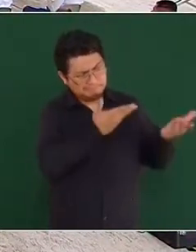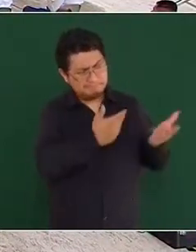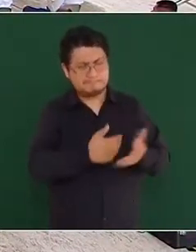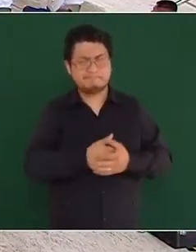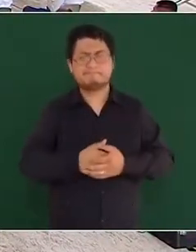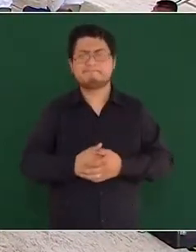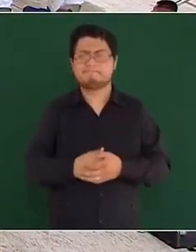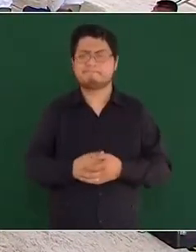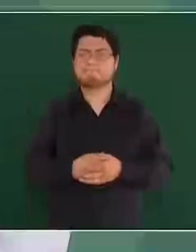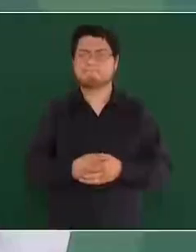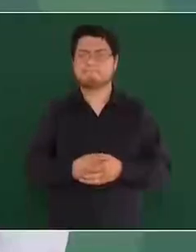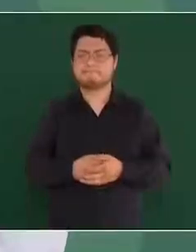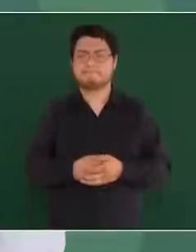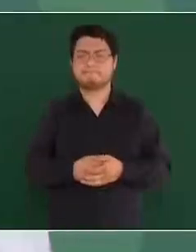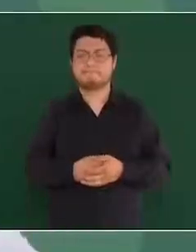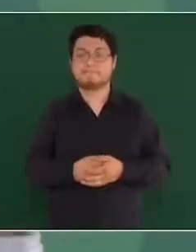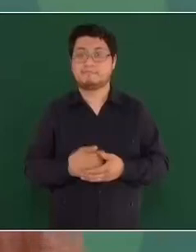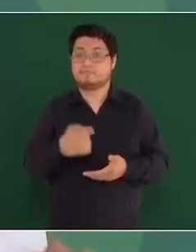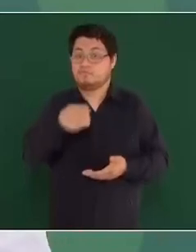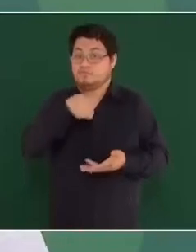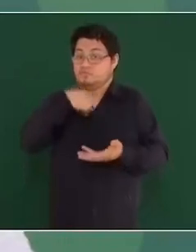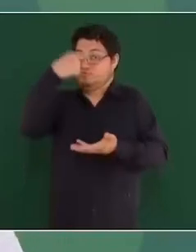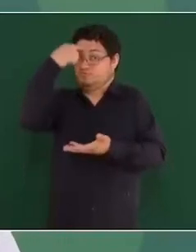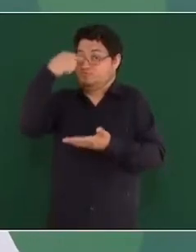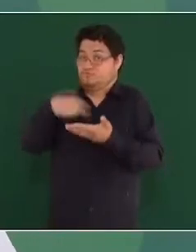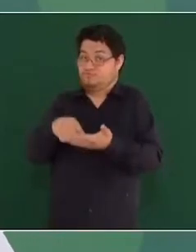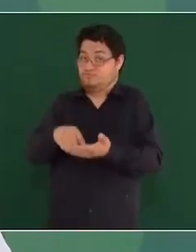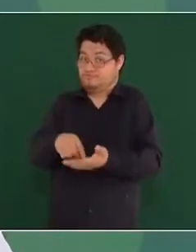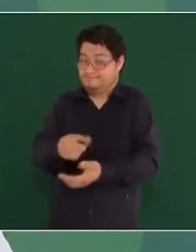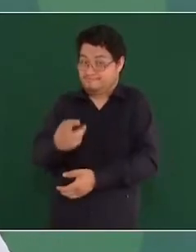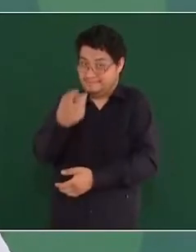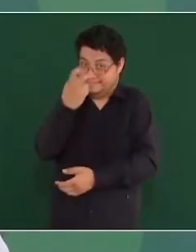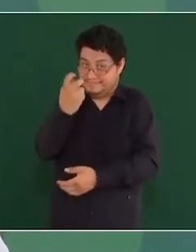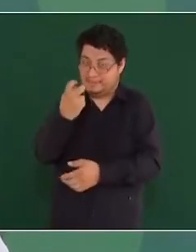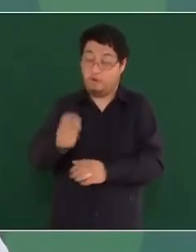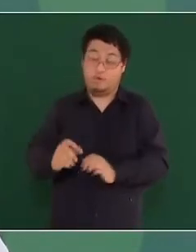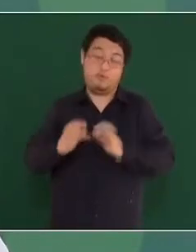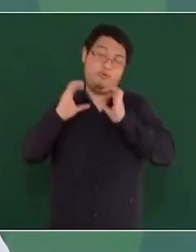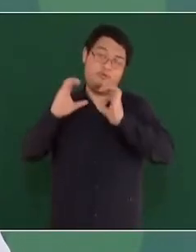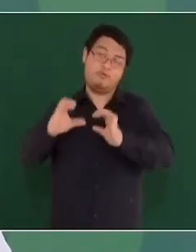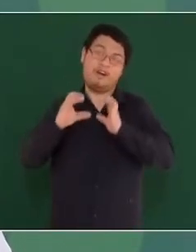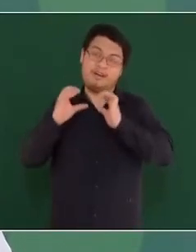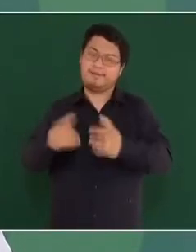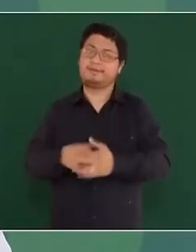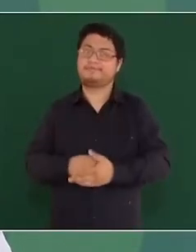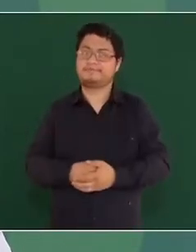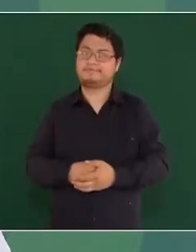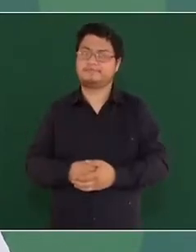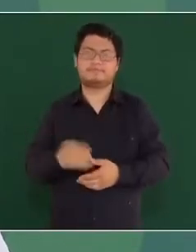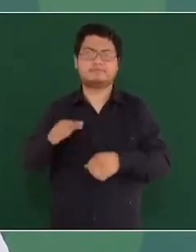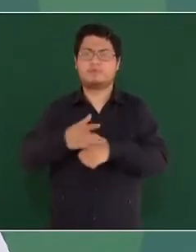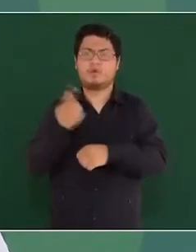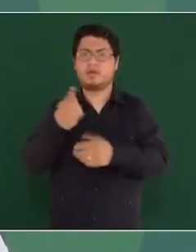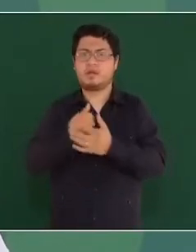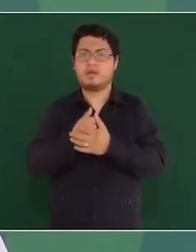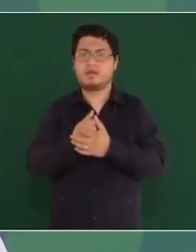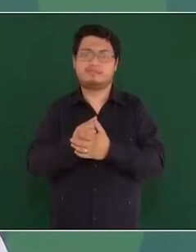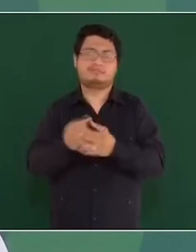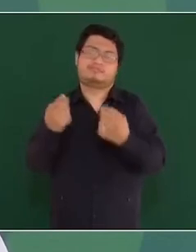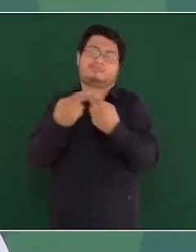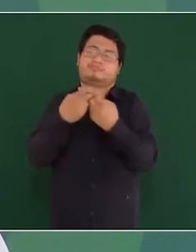Yo creo que eso lo tienen que cuidar porque no lo van a poder hacer en ningún